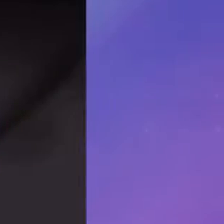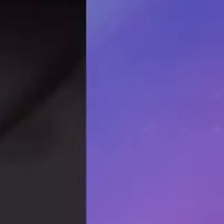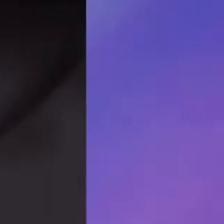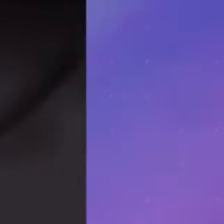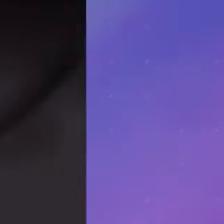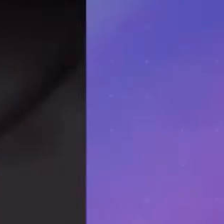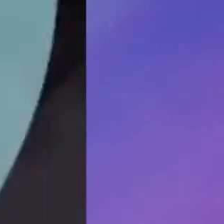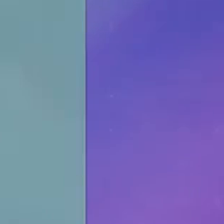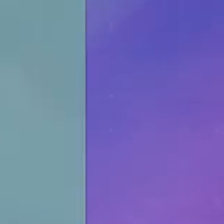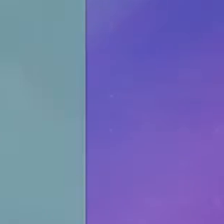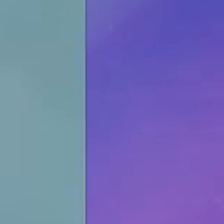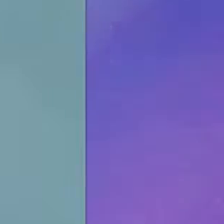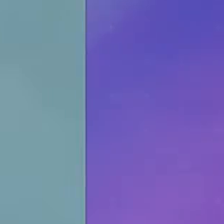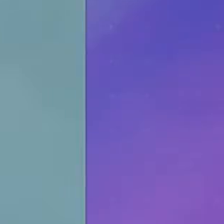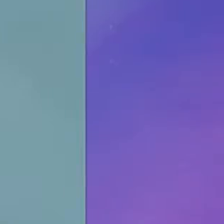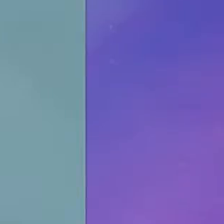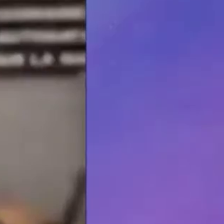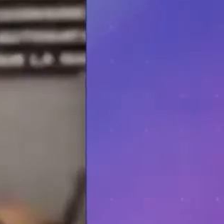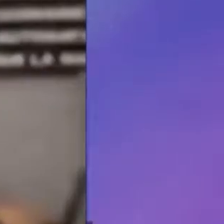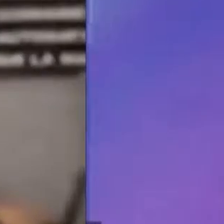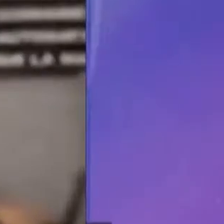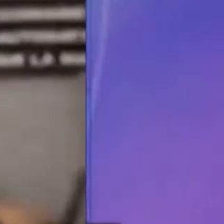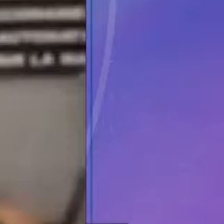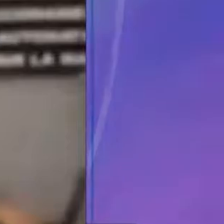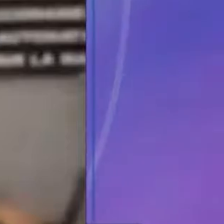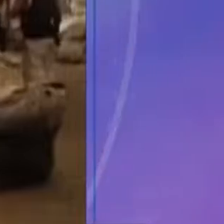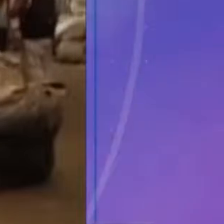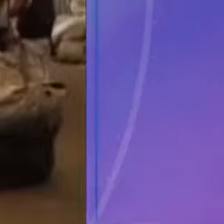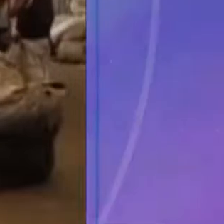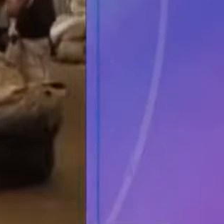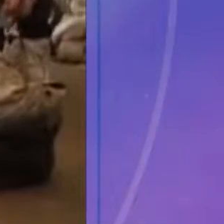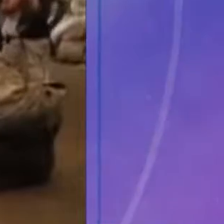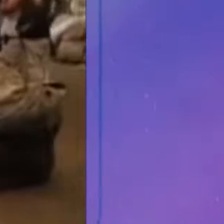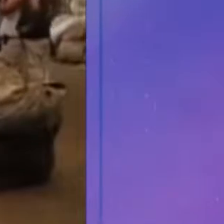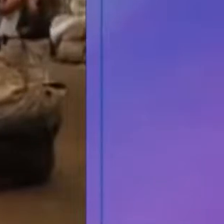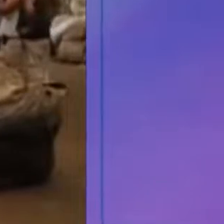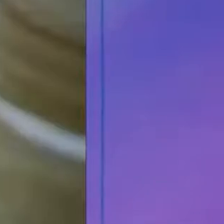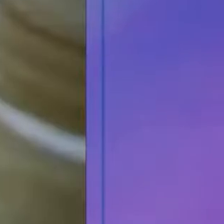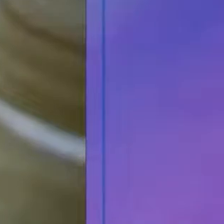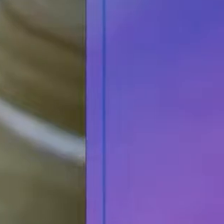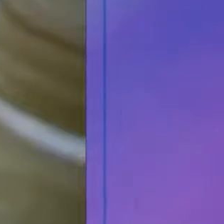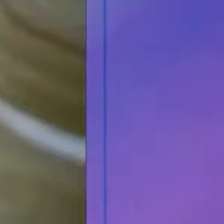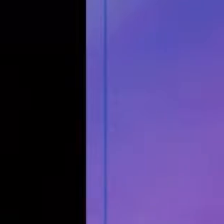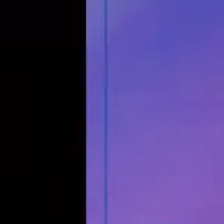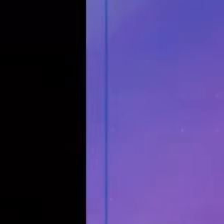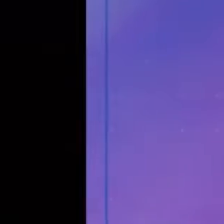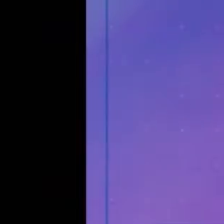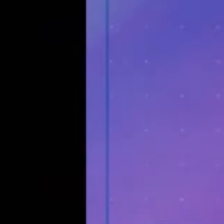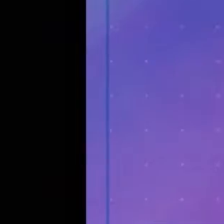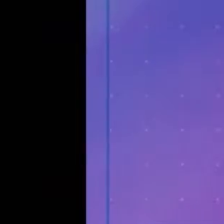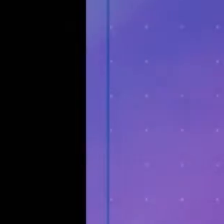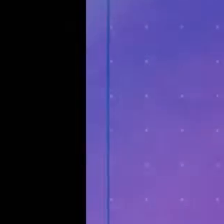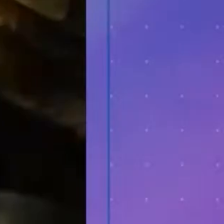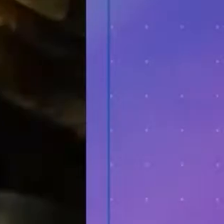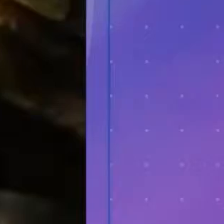No existen soluciones mágicas ni inmediatas. Las políticas impulsadas por los gobiernos solo pueden tener éxito en la medida que